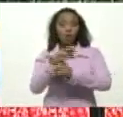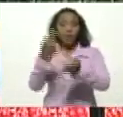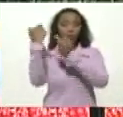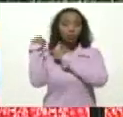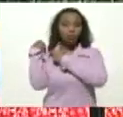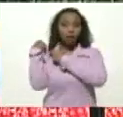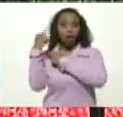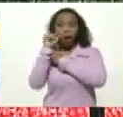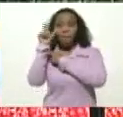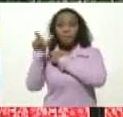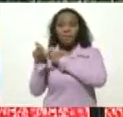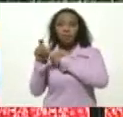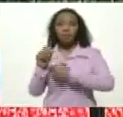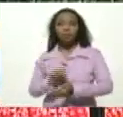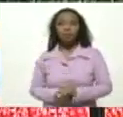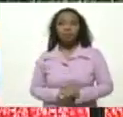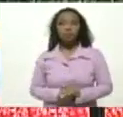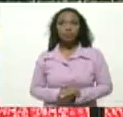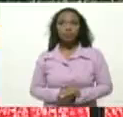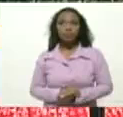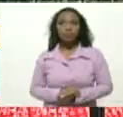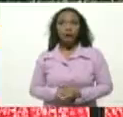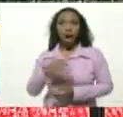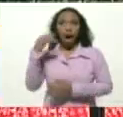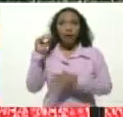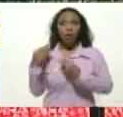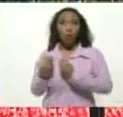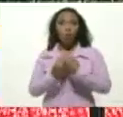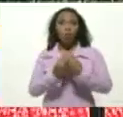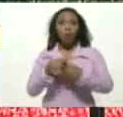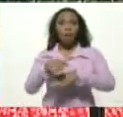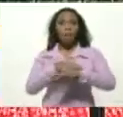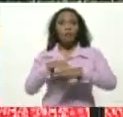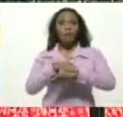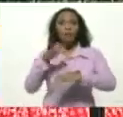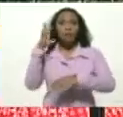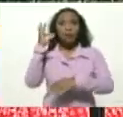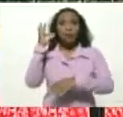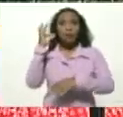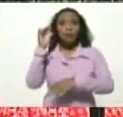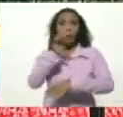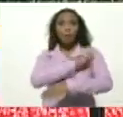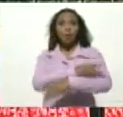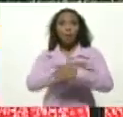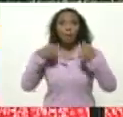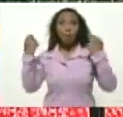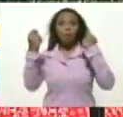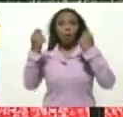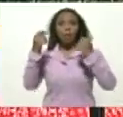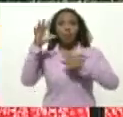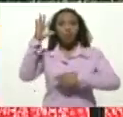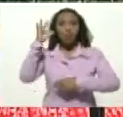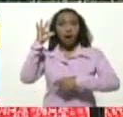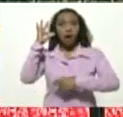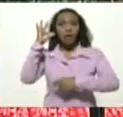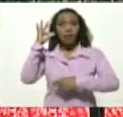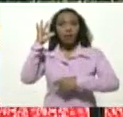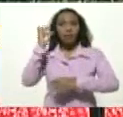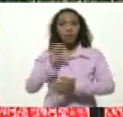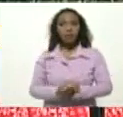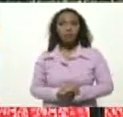José Pereira. Está acompañado de la ministra del Poder Popular para la Mujer, Margot